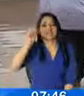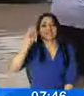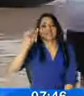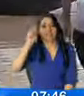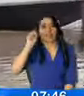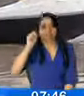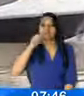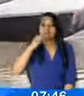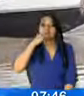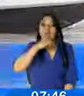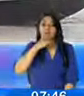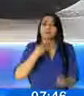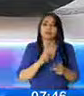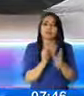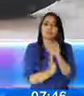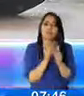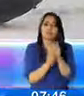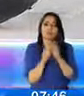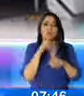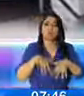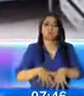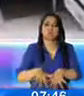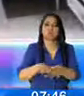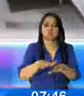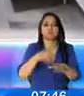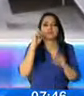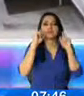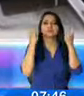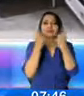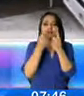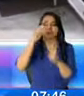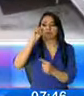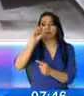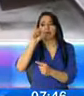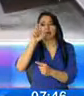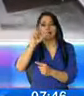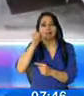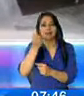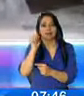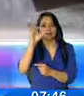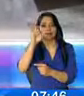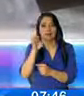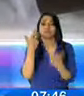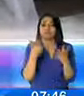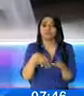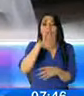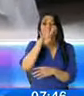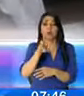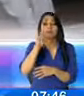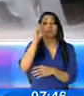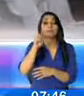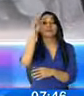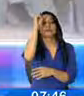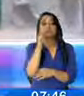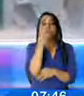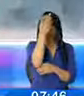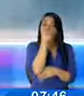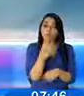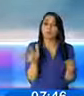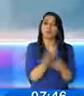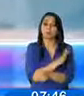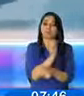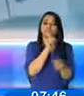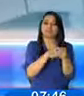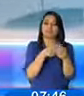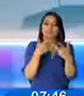ofrecen deportes acuáticos en Santa Marianita en ese cantón se han reservado el 40% de las 5500 plazas hoteleras en